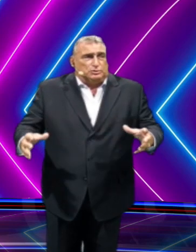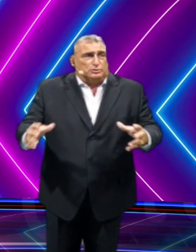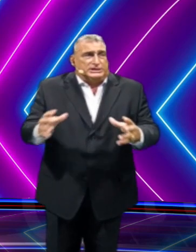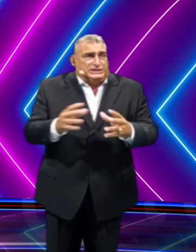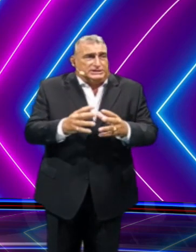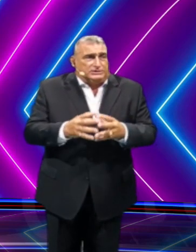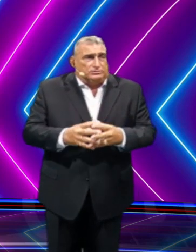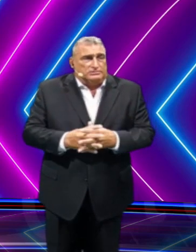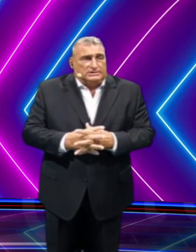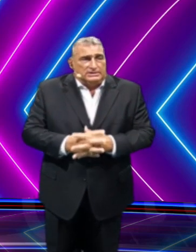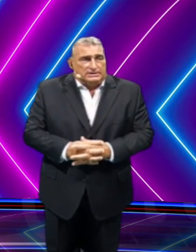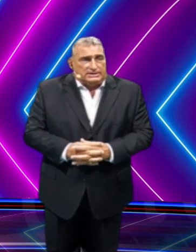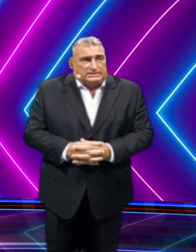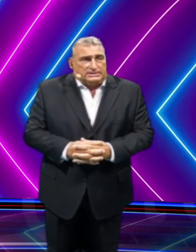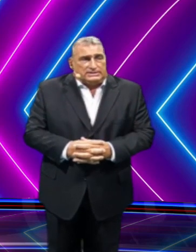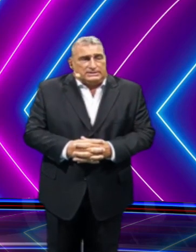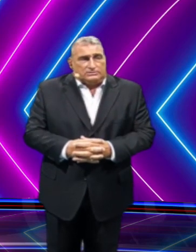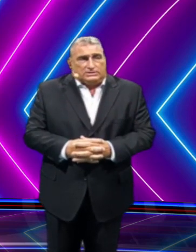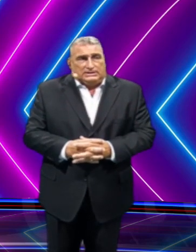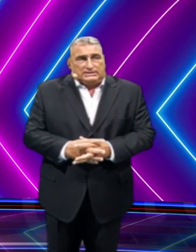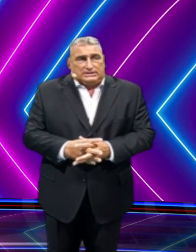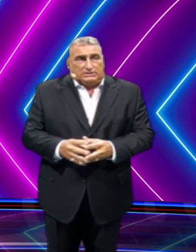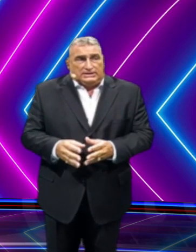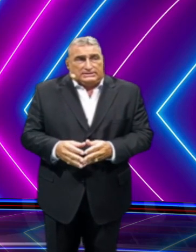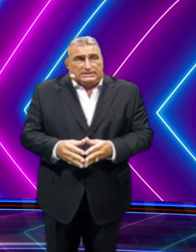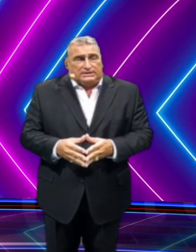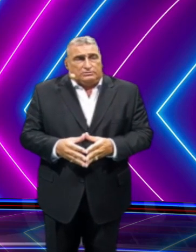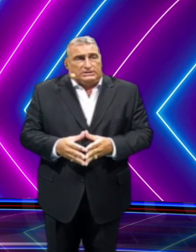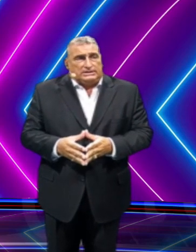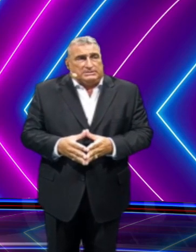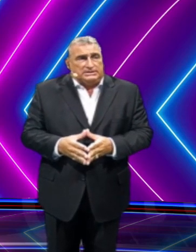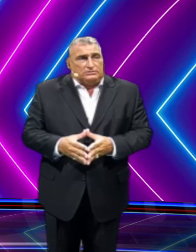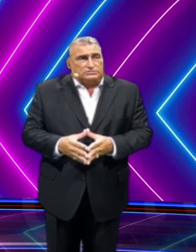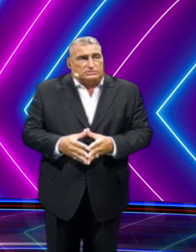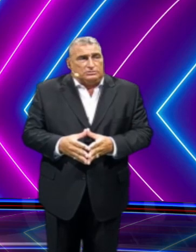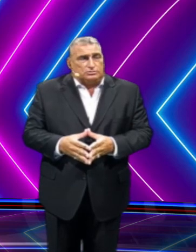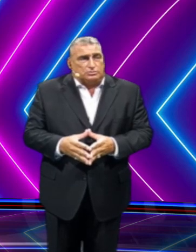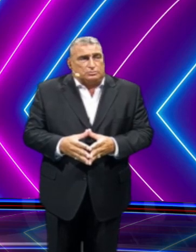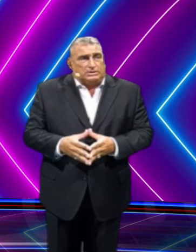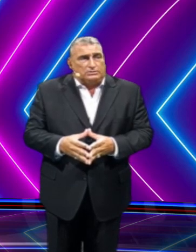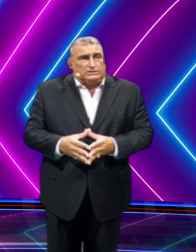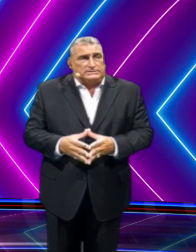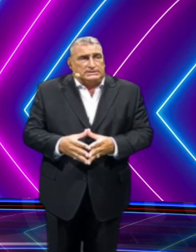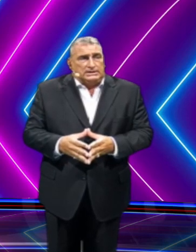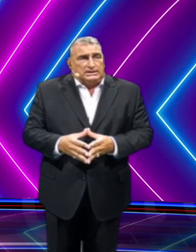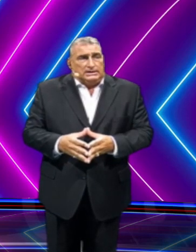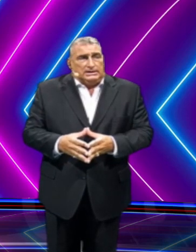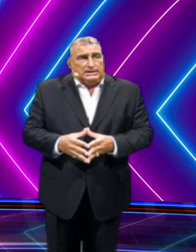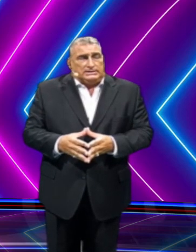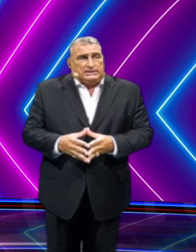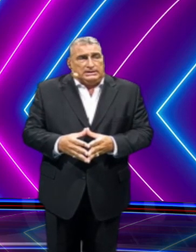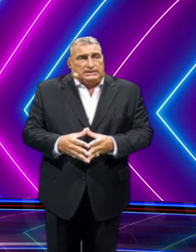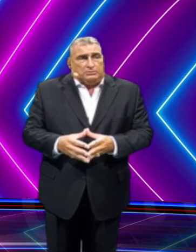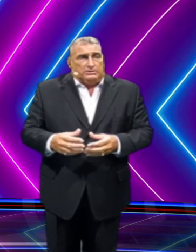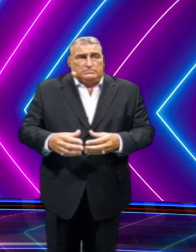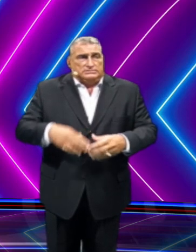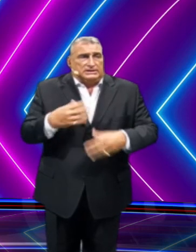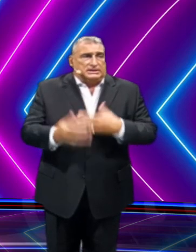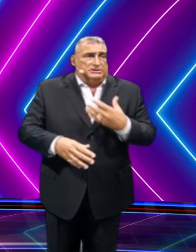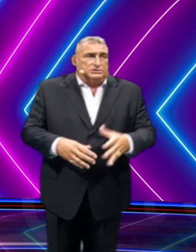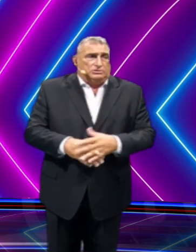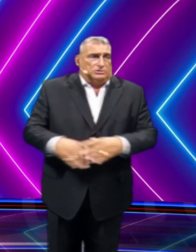Apoyo logístico, tanto del, creo que del entrenador y también de los otros jugadores, bueno,